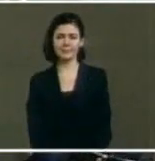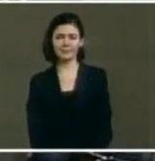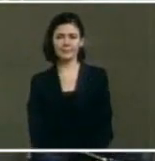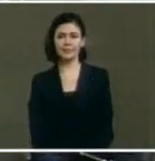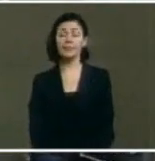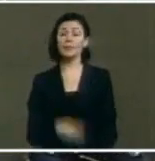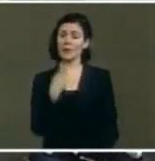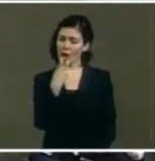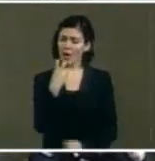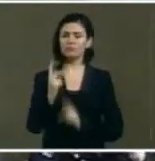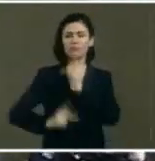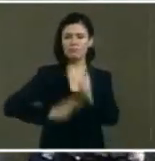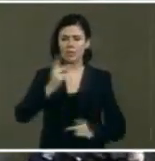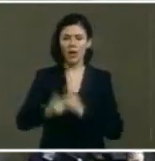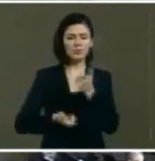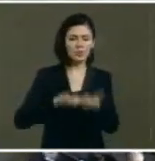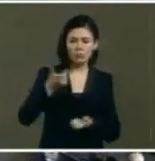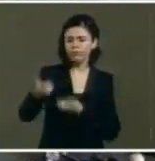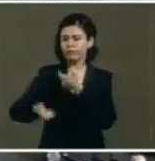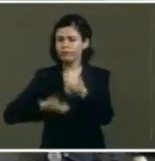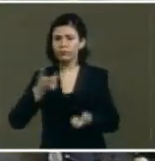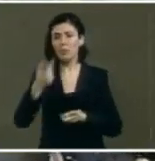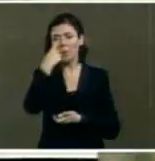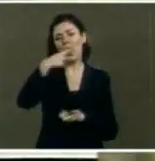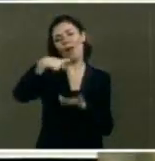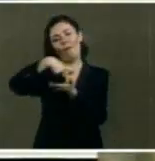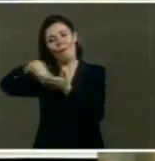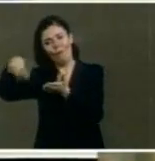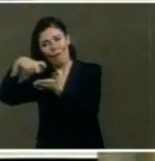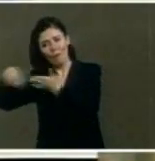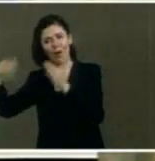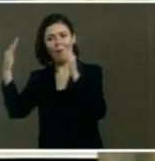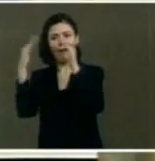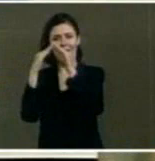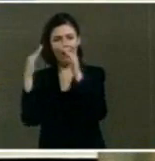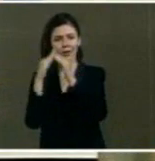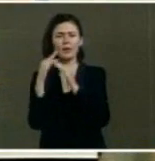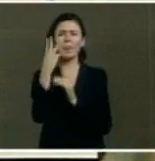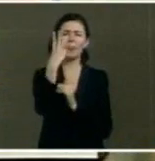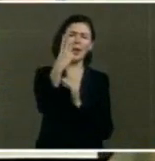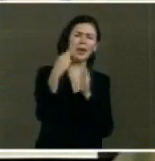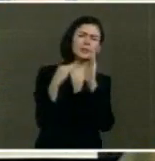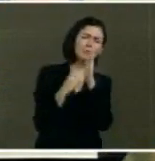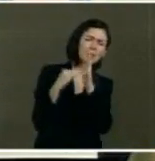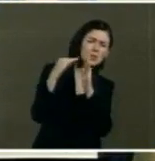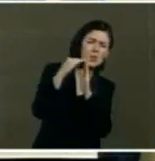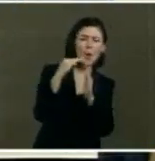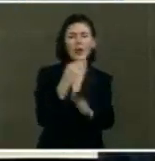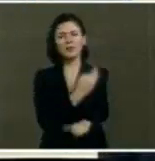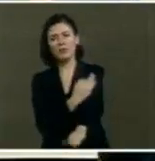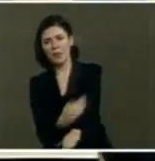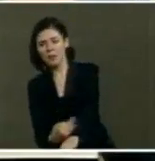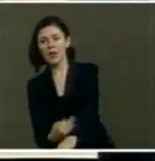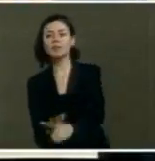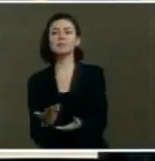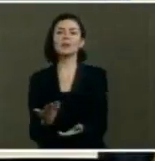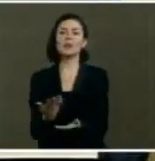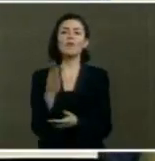se ha financiado la adquisición de una casa a 3 millones de familias, entre